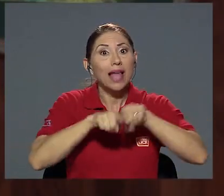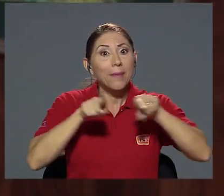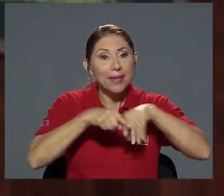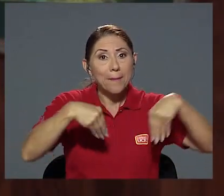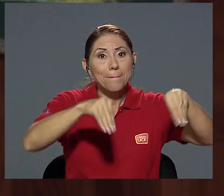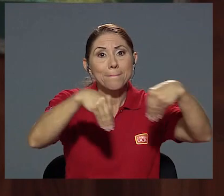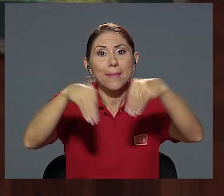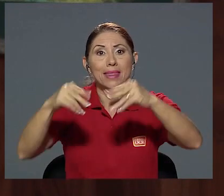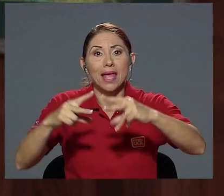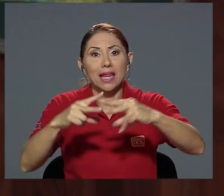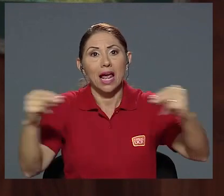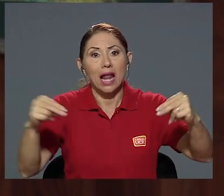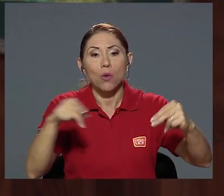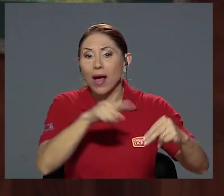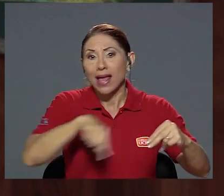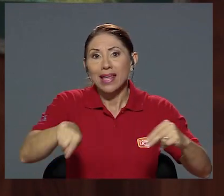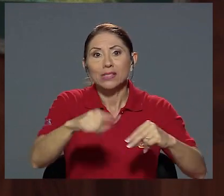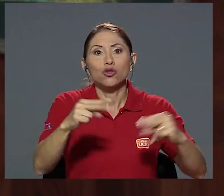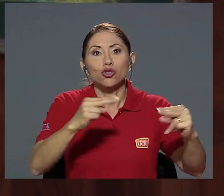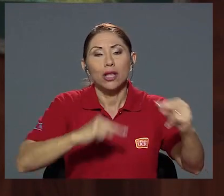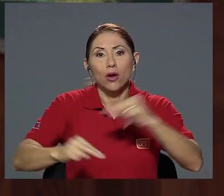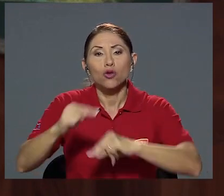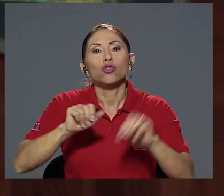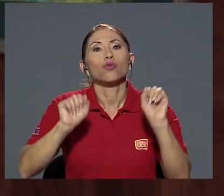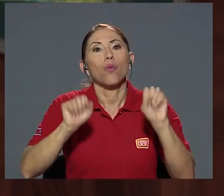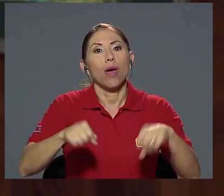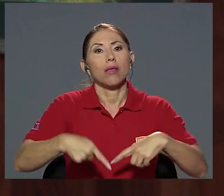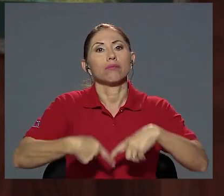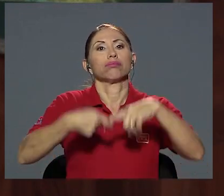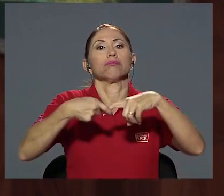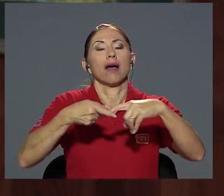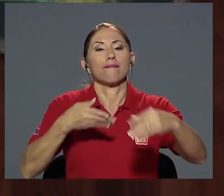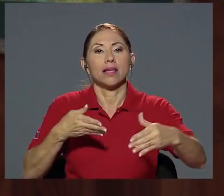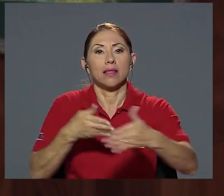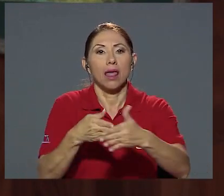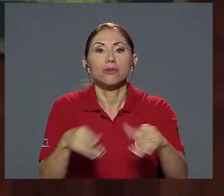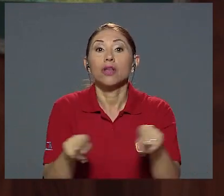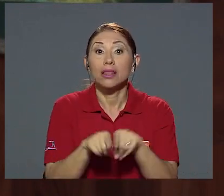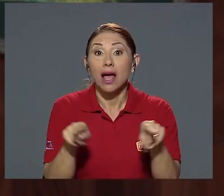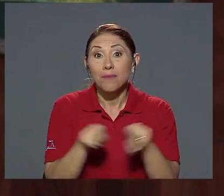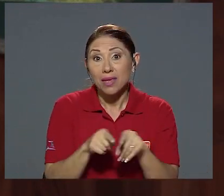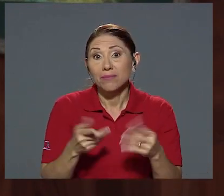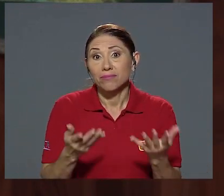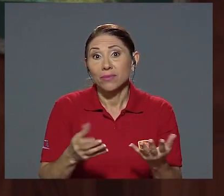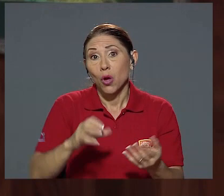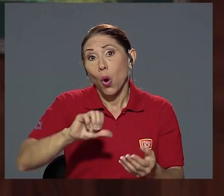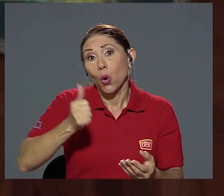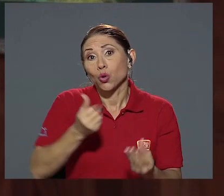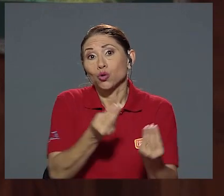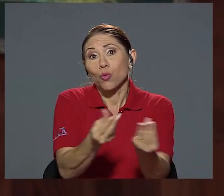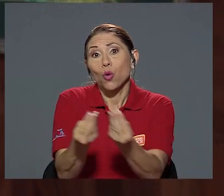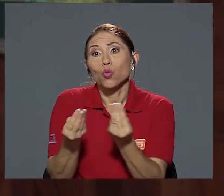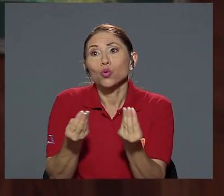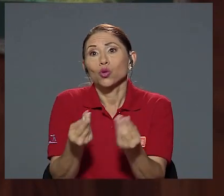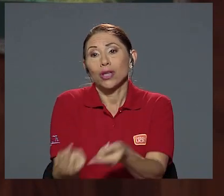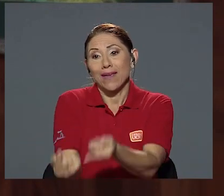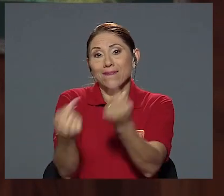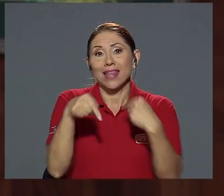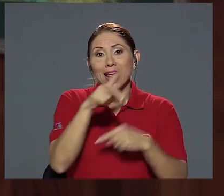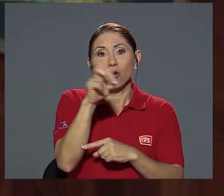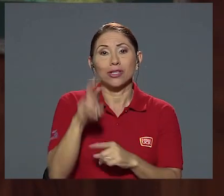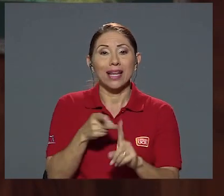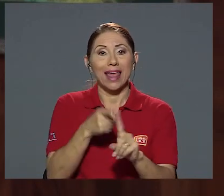cantidad importante. Ese tipo de negocios se podrían ver afectados, o incluso también los productos de exportación que vienen a veces